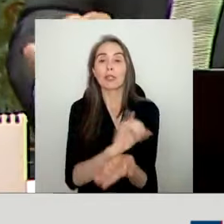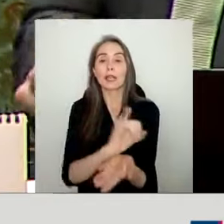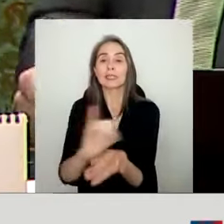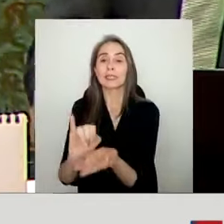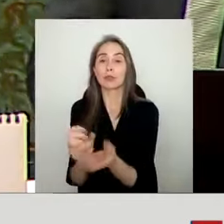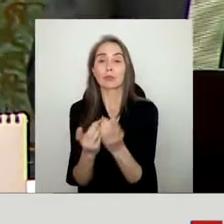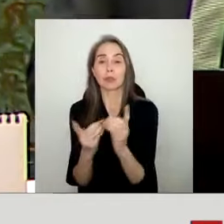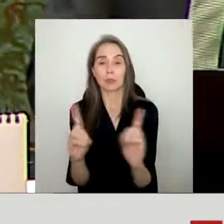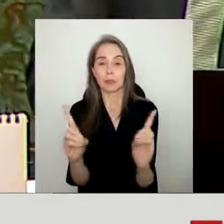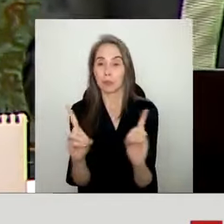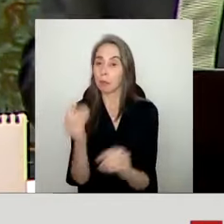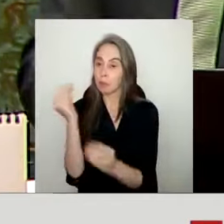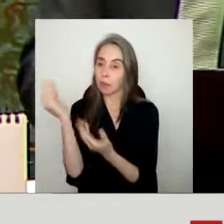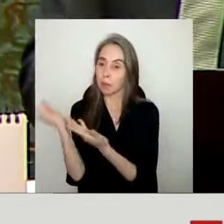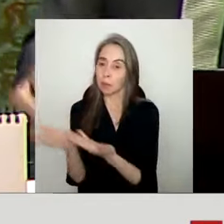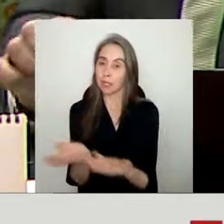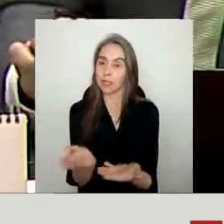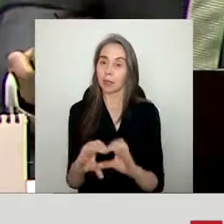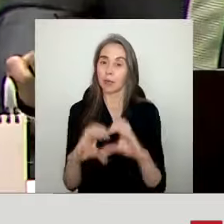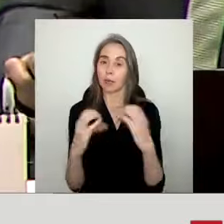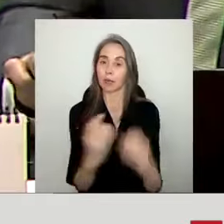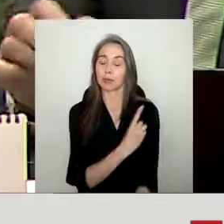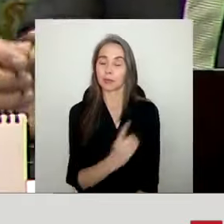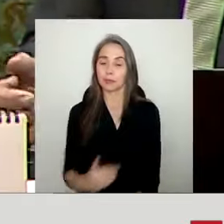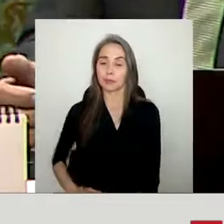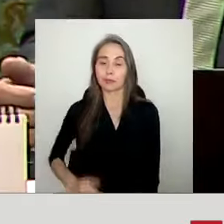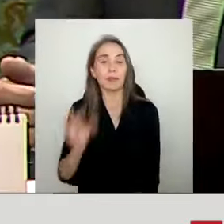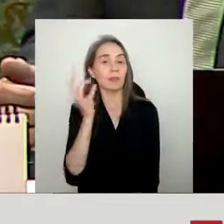muy Bienvenidos a la cámara de diputadas y